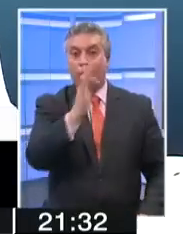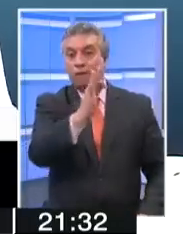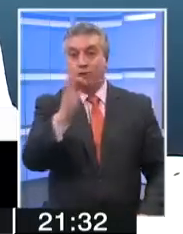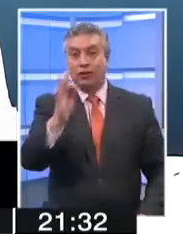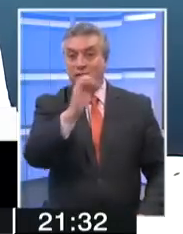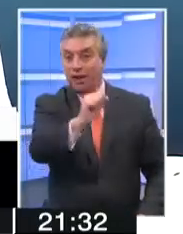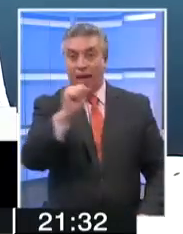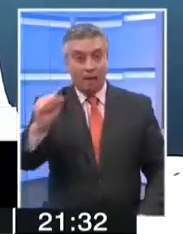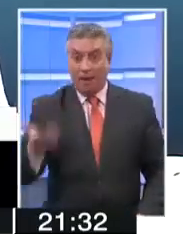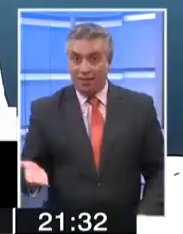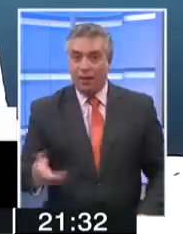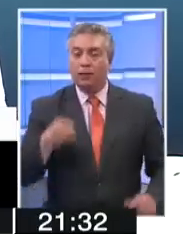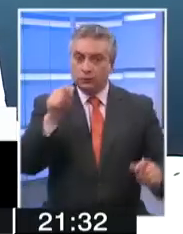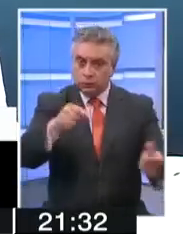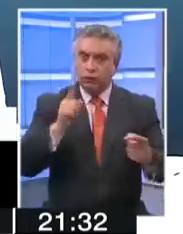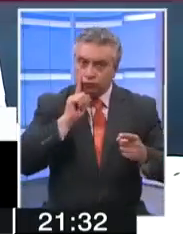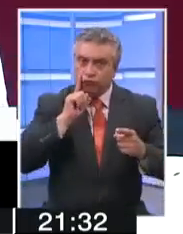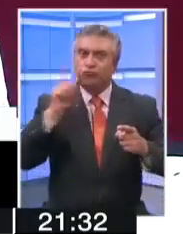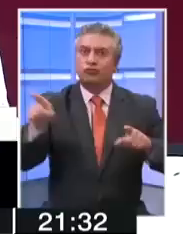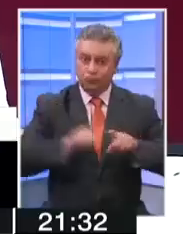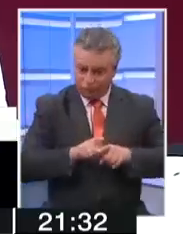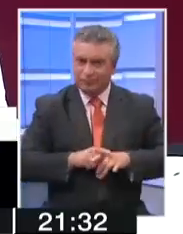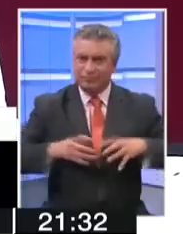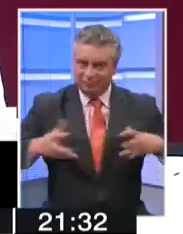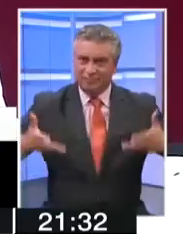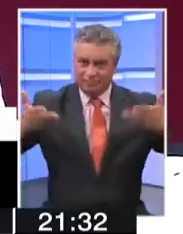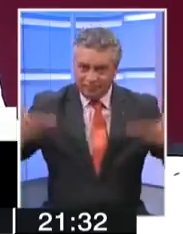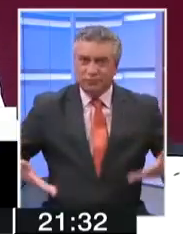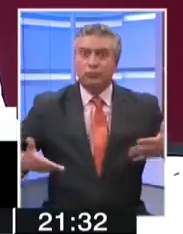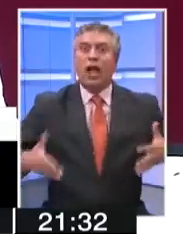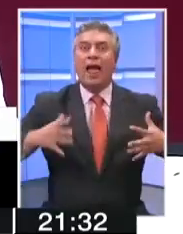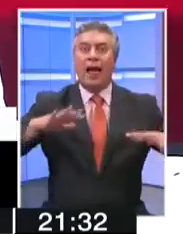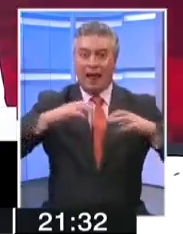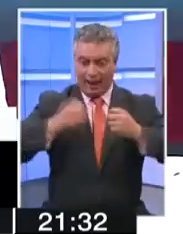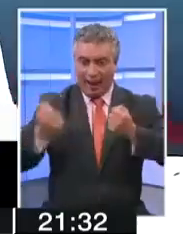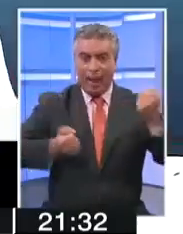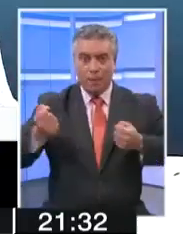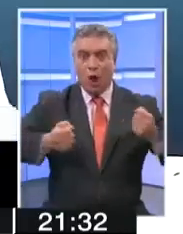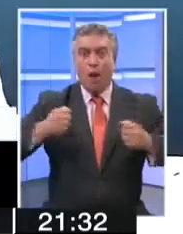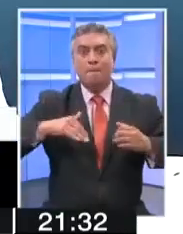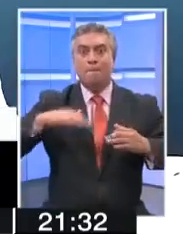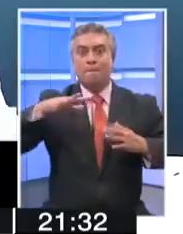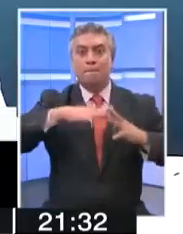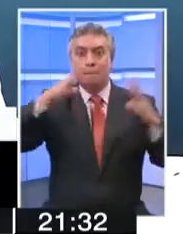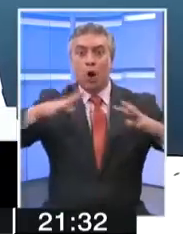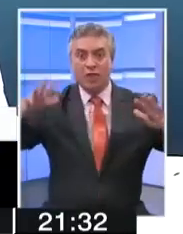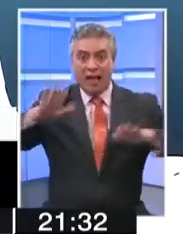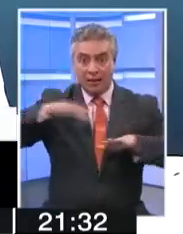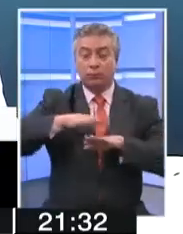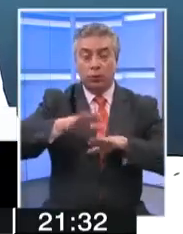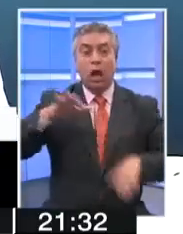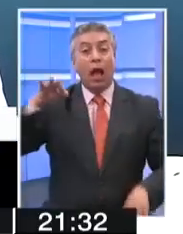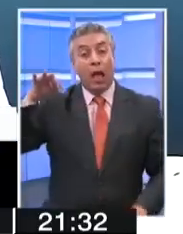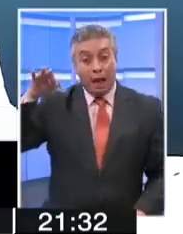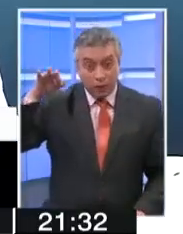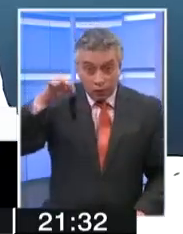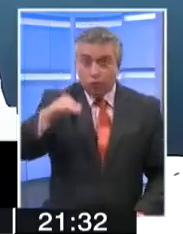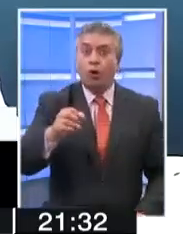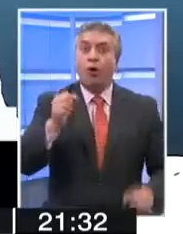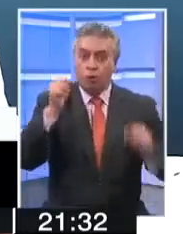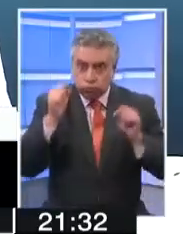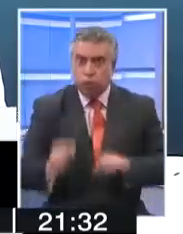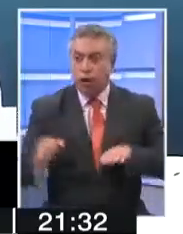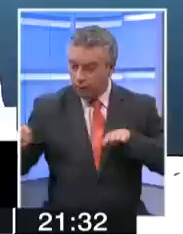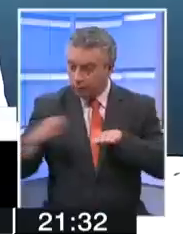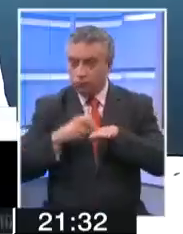a los recursos que tenemos. Ellos tienen maquinaria pesada, tienen camiones de alta montaña, tienen muchos recursos. La aviación puede, por último, trasladar personal